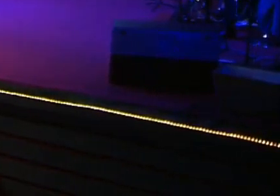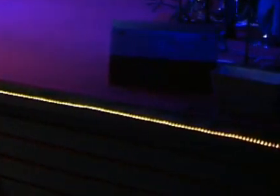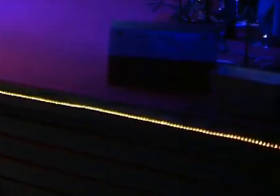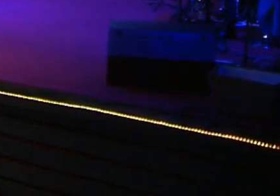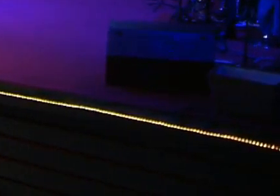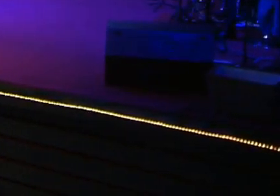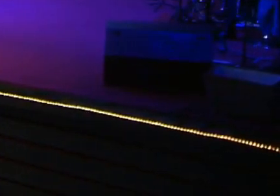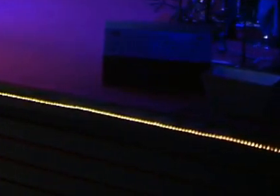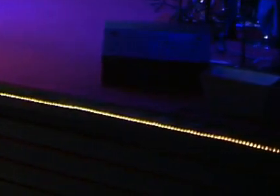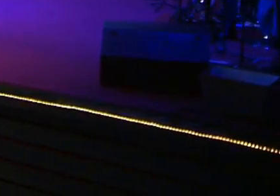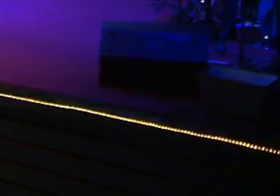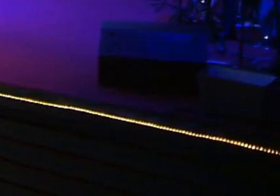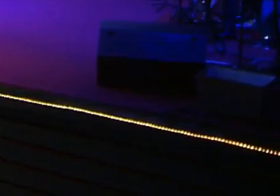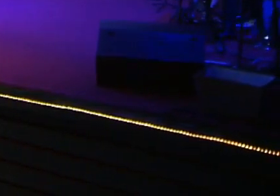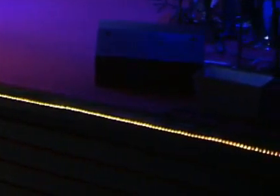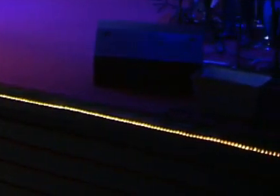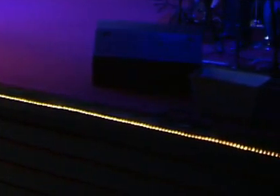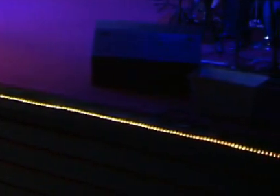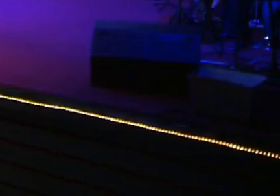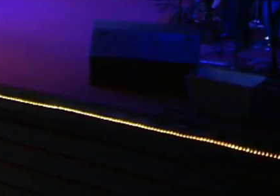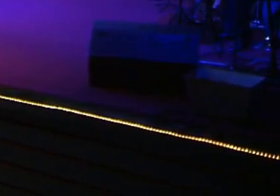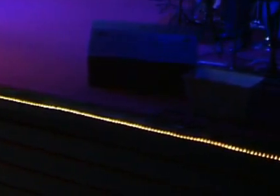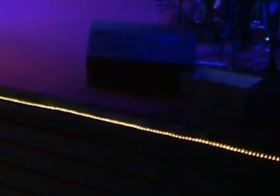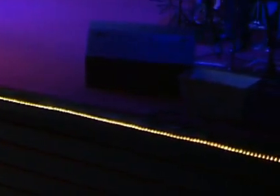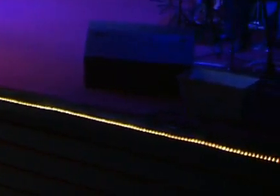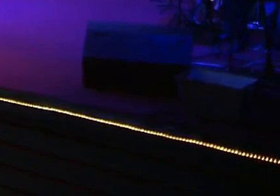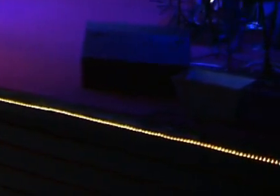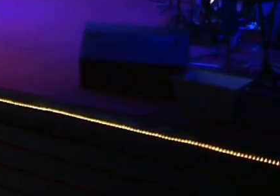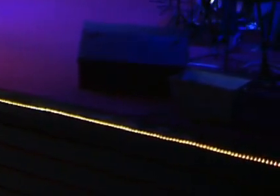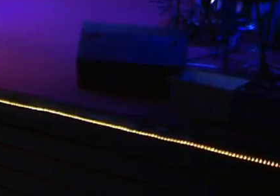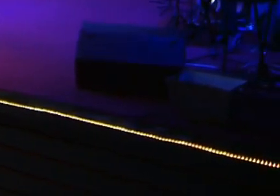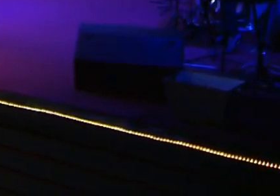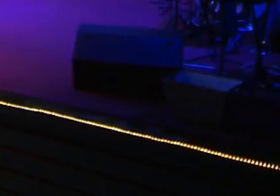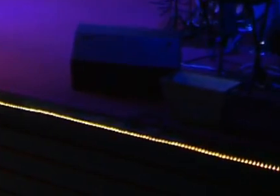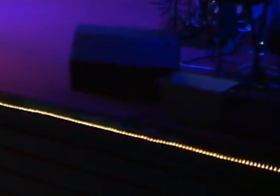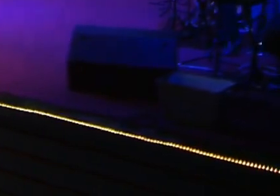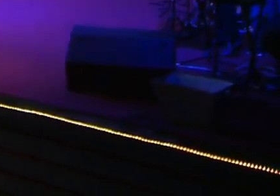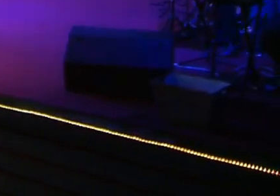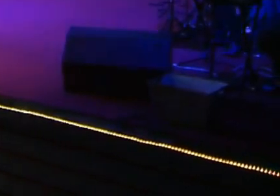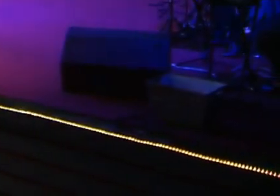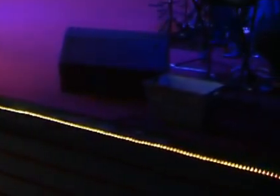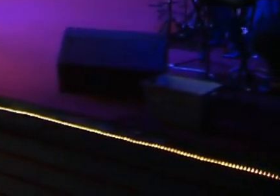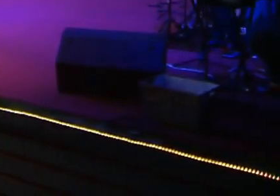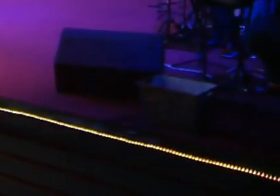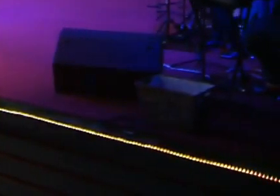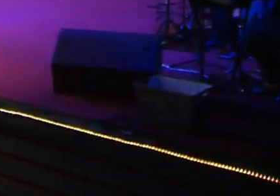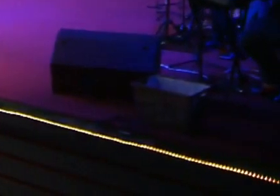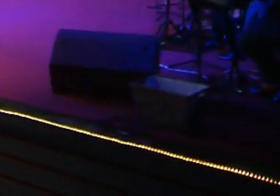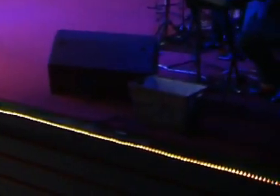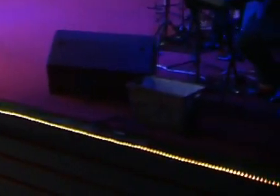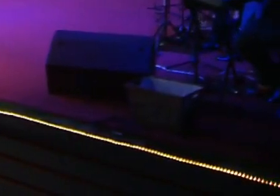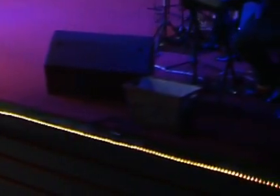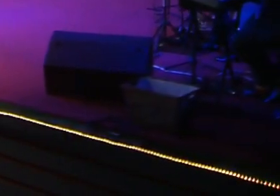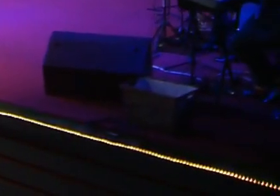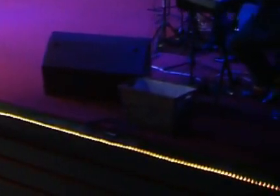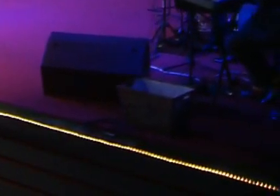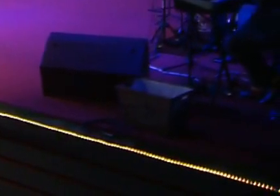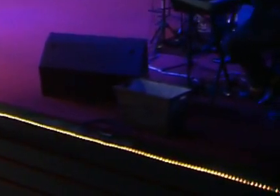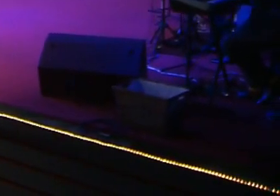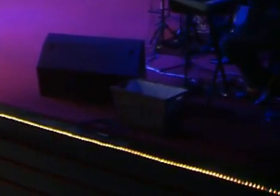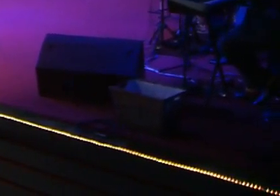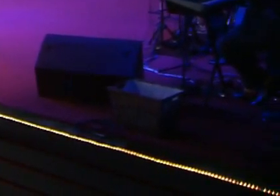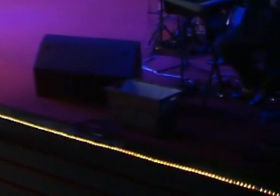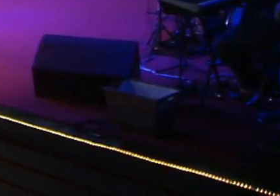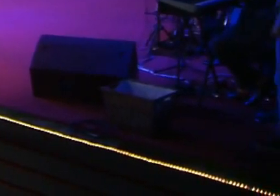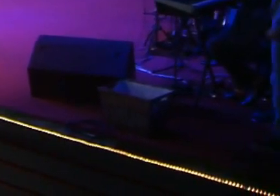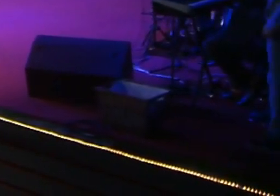Radamés, porque él es un ministro de la casa también, dirige un ministerio de la casa, hizo el llamado hace varias semanas,